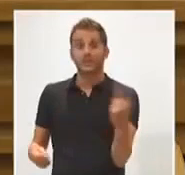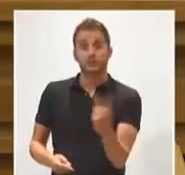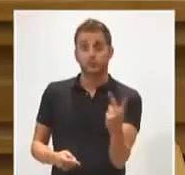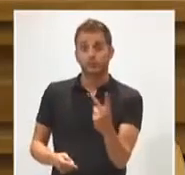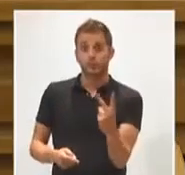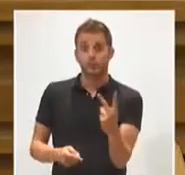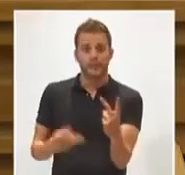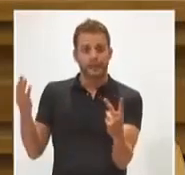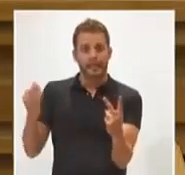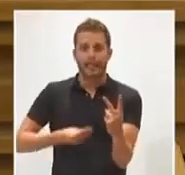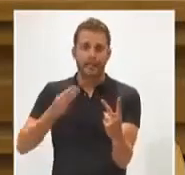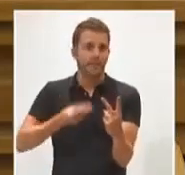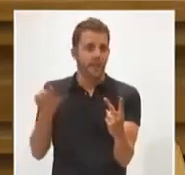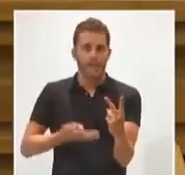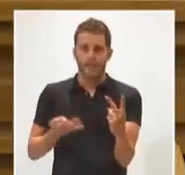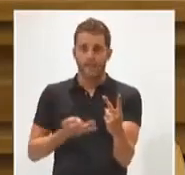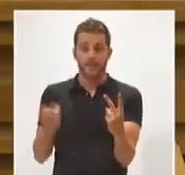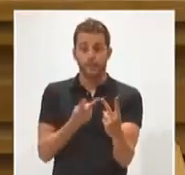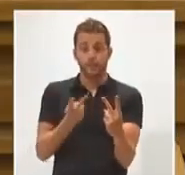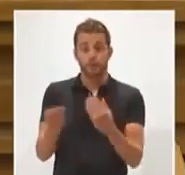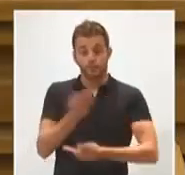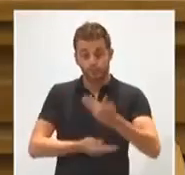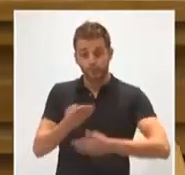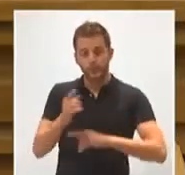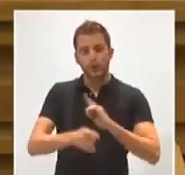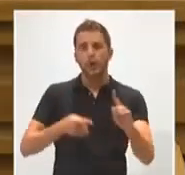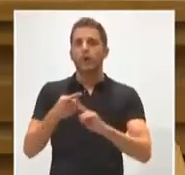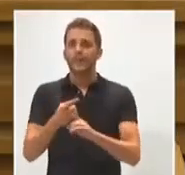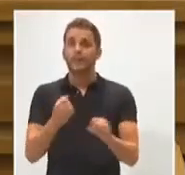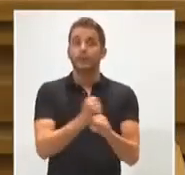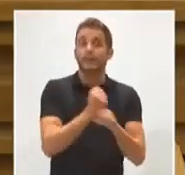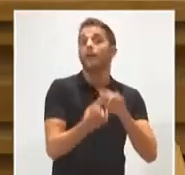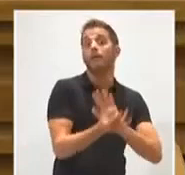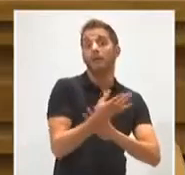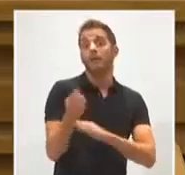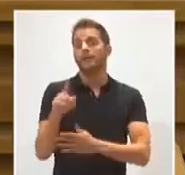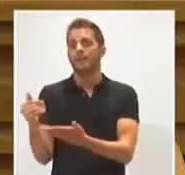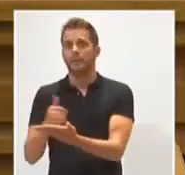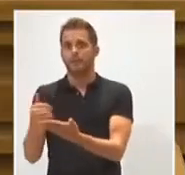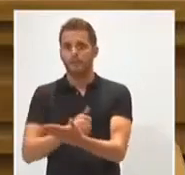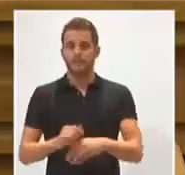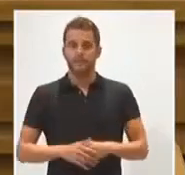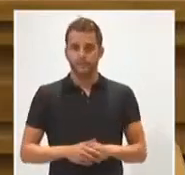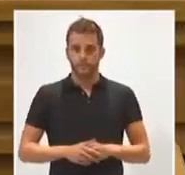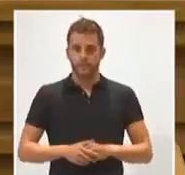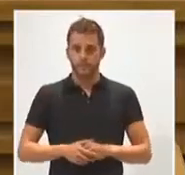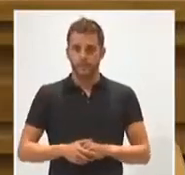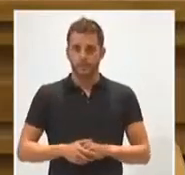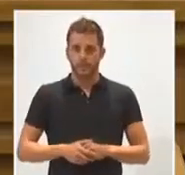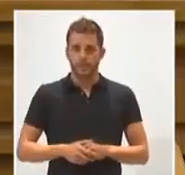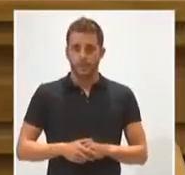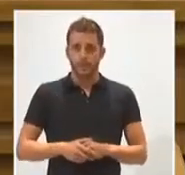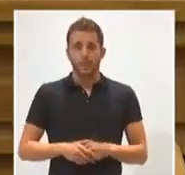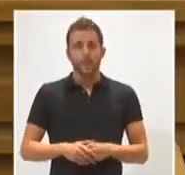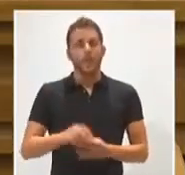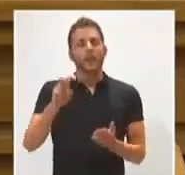negocio las vamos a combinar para que además de negocios de impuestos de trabajo vamos a abrir después de muchas